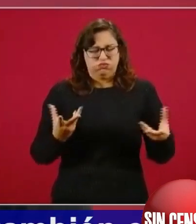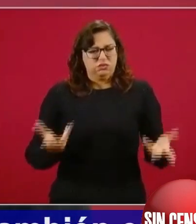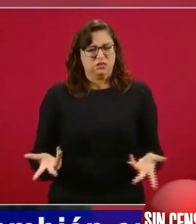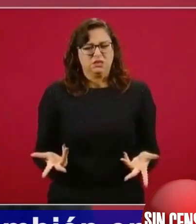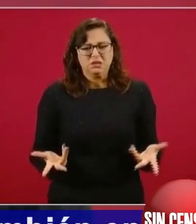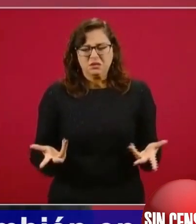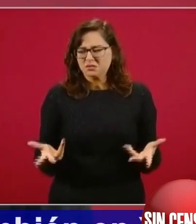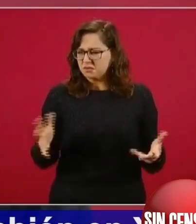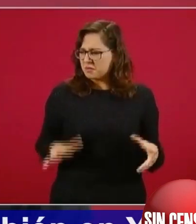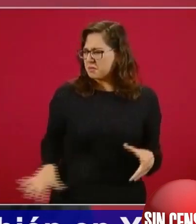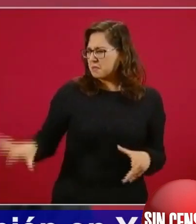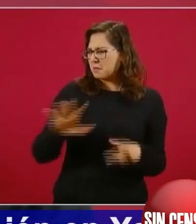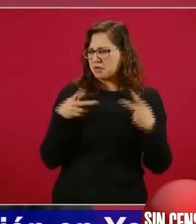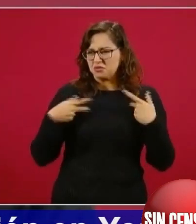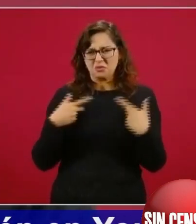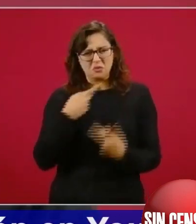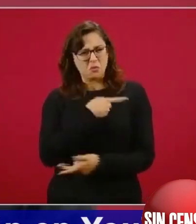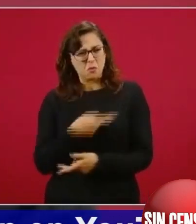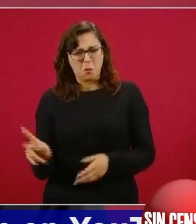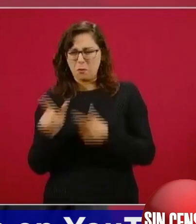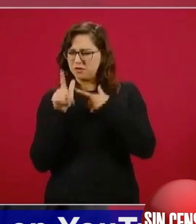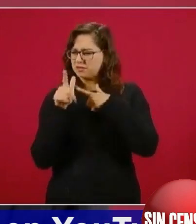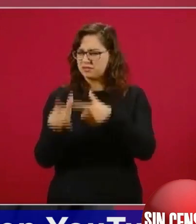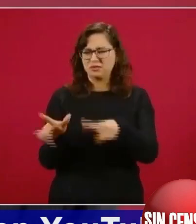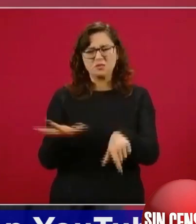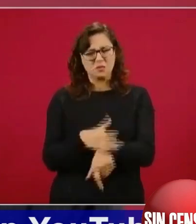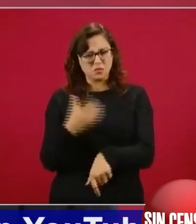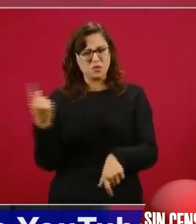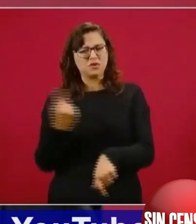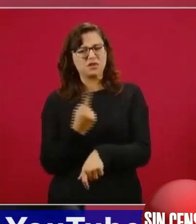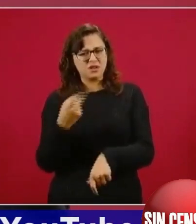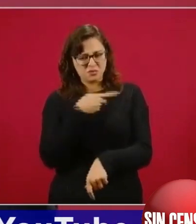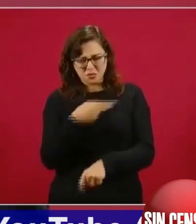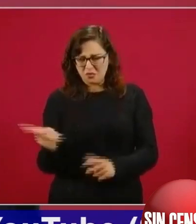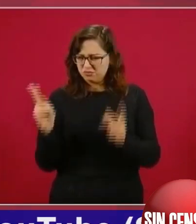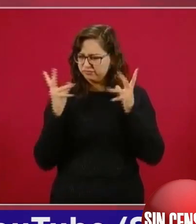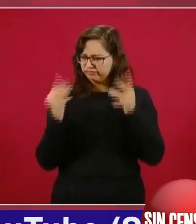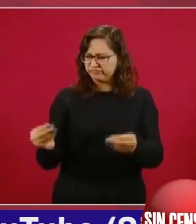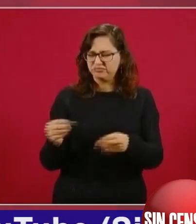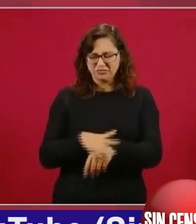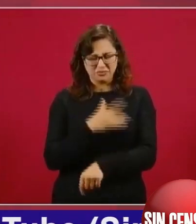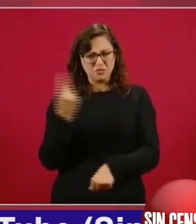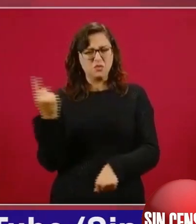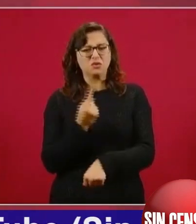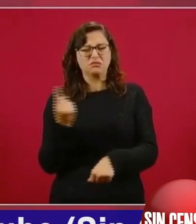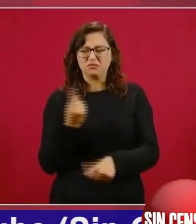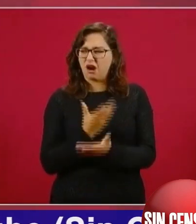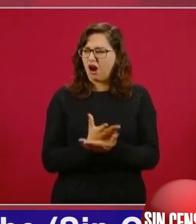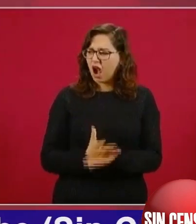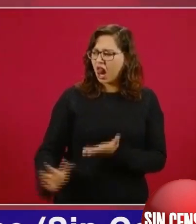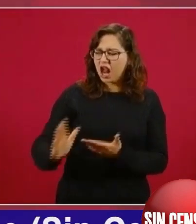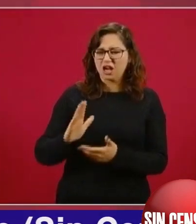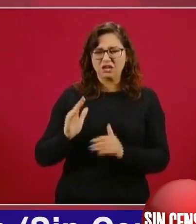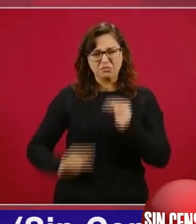no progresamos? ¿Y por qué tanta pobreza? ¿Y por qué tanta marginación?